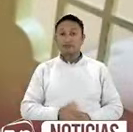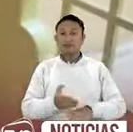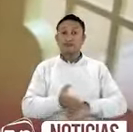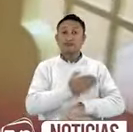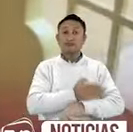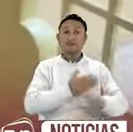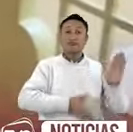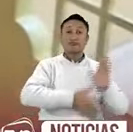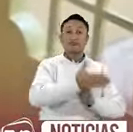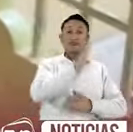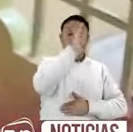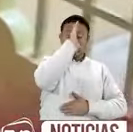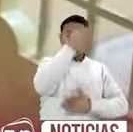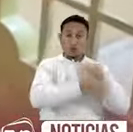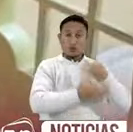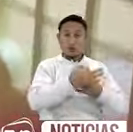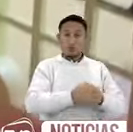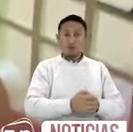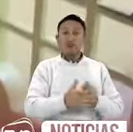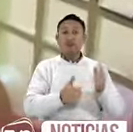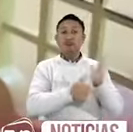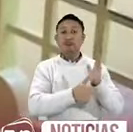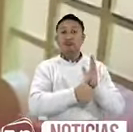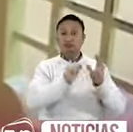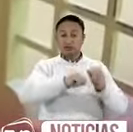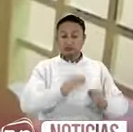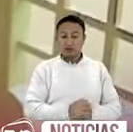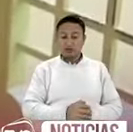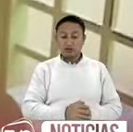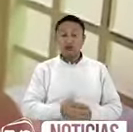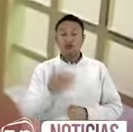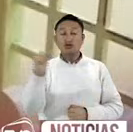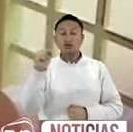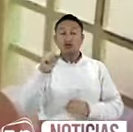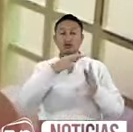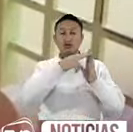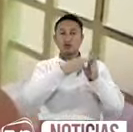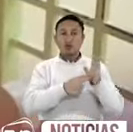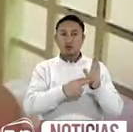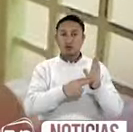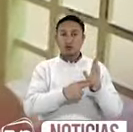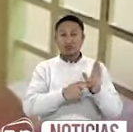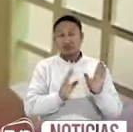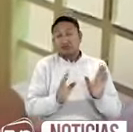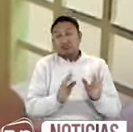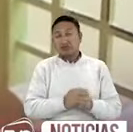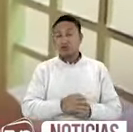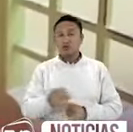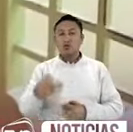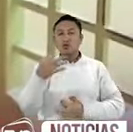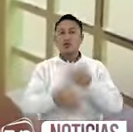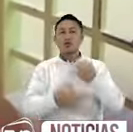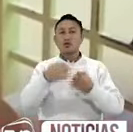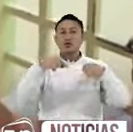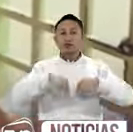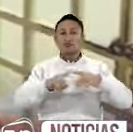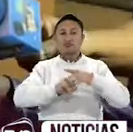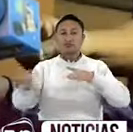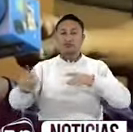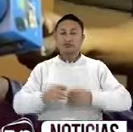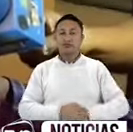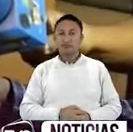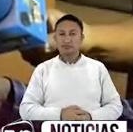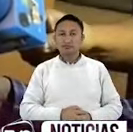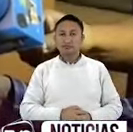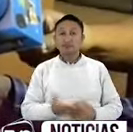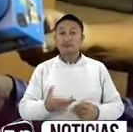trasladado a la policía judicial para confirmar su identidad, le leyeron sus derechos, pues podría ser juzgado por el delito de evasión. Vamos